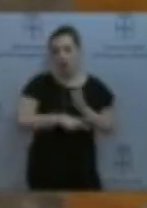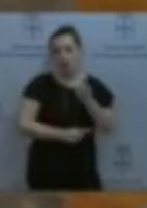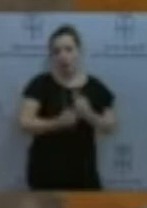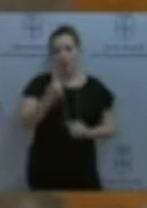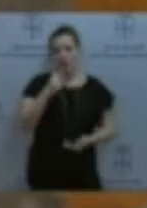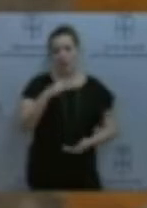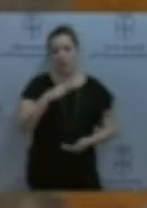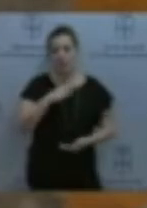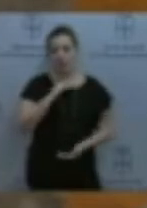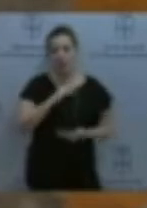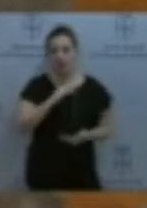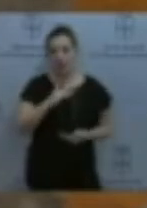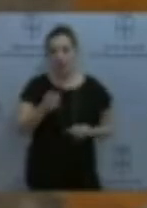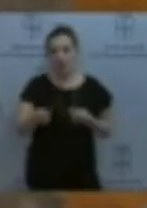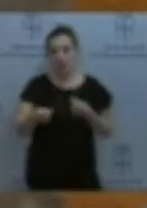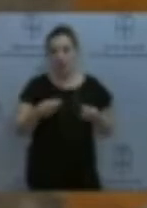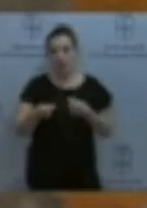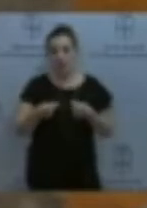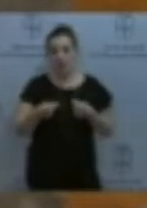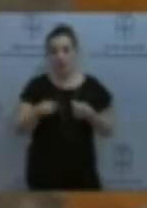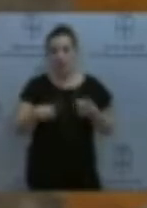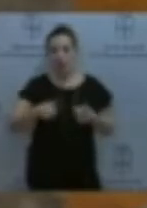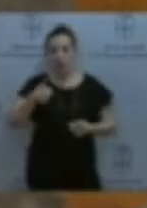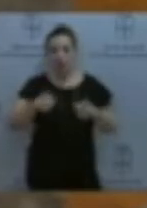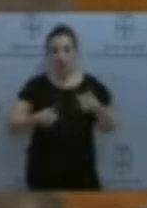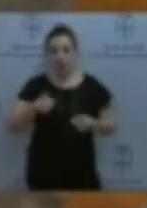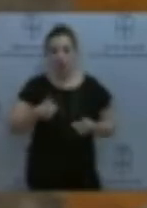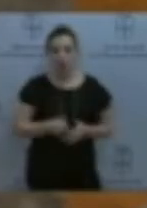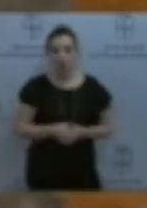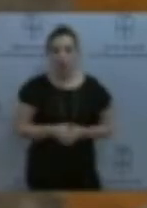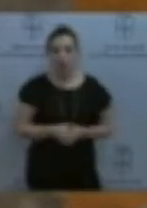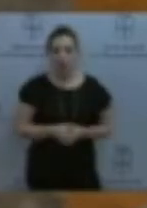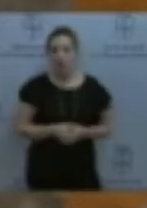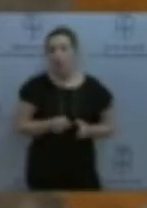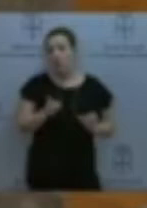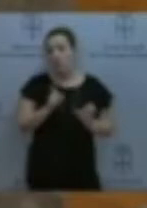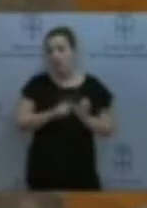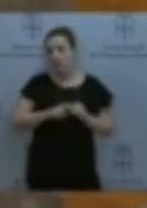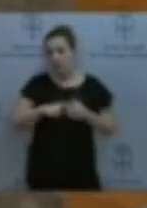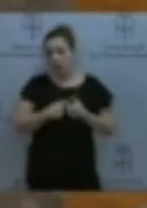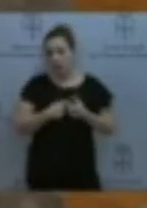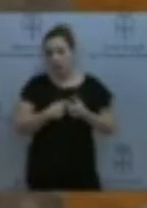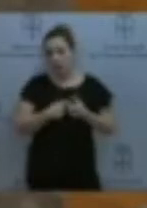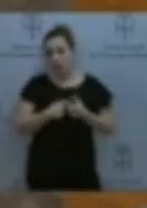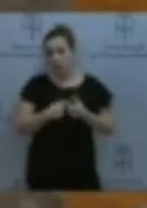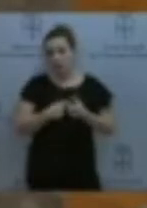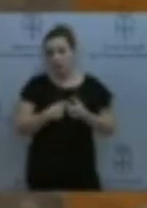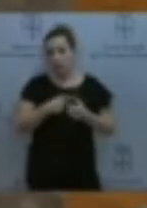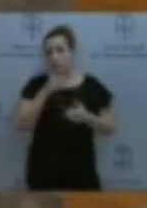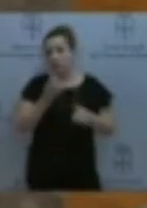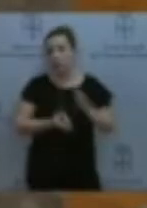la Competencia, la participación en la configuración, en el diseño de las disposiciones